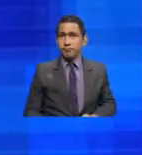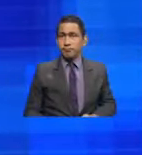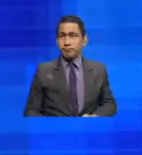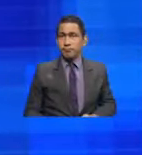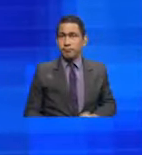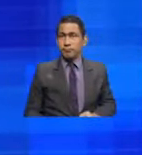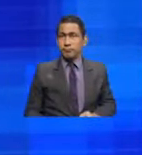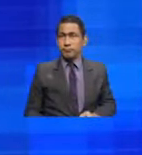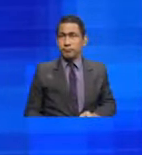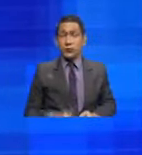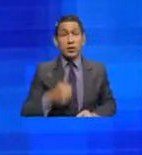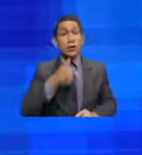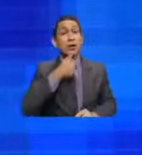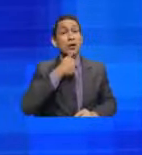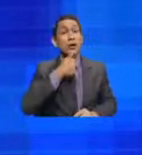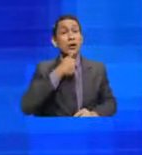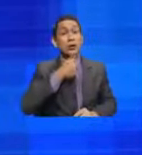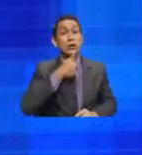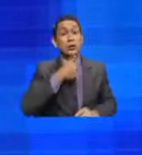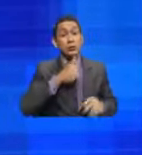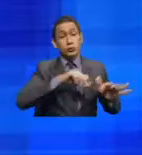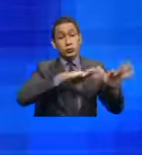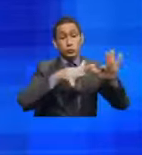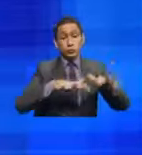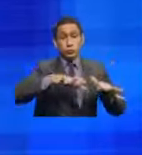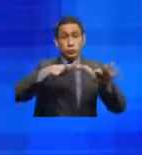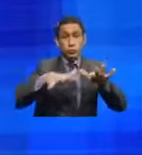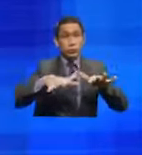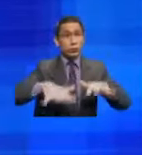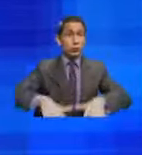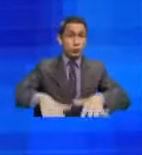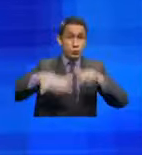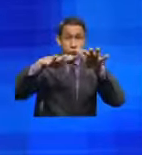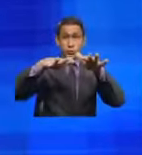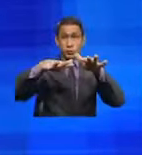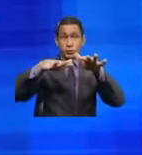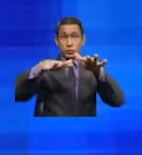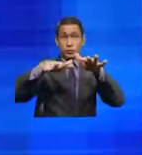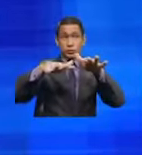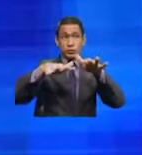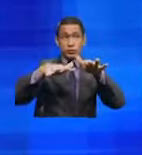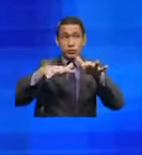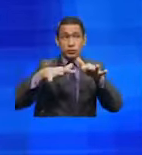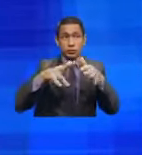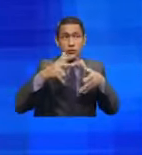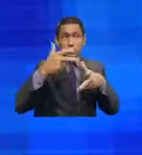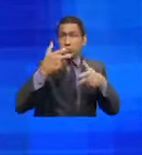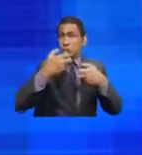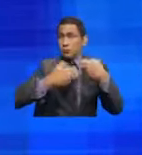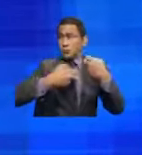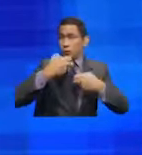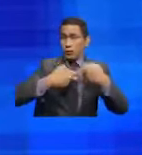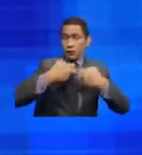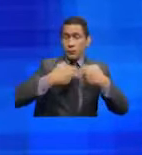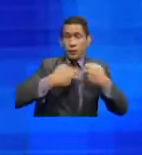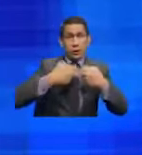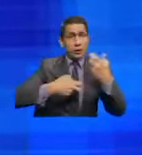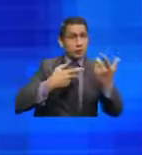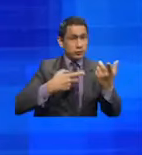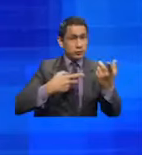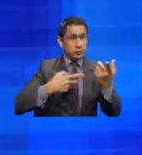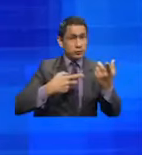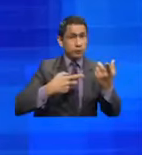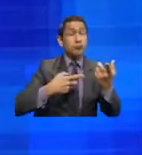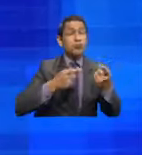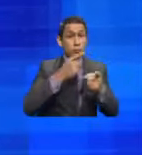El desbordamiento de más ríos inundan las zonas rurales de los cantones Playas y Guayaquil. Emilio Zamora está